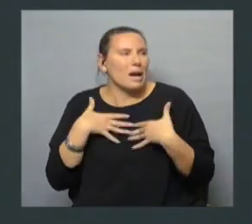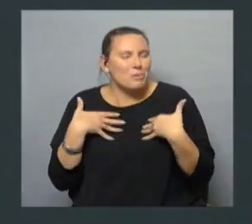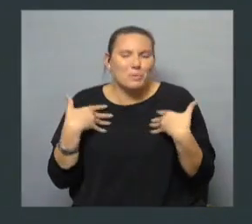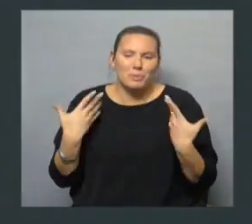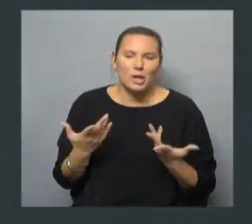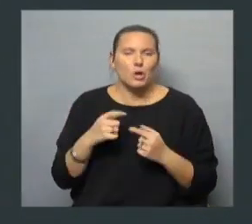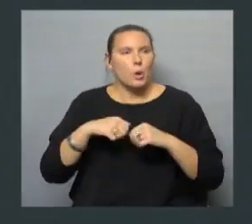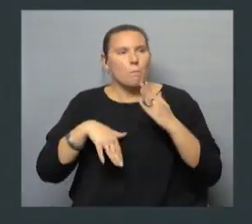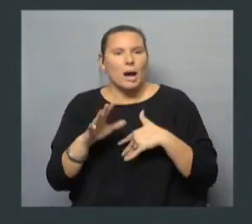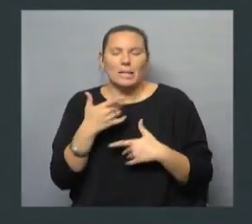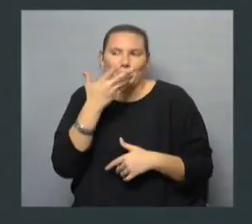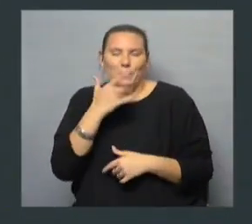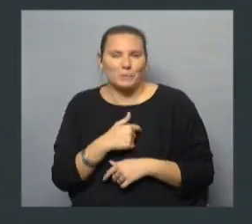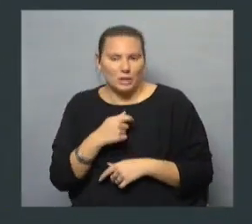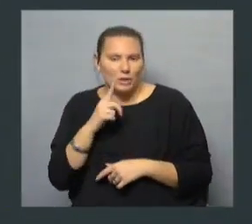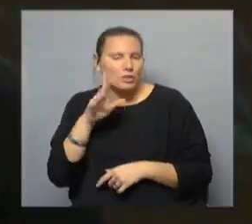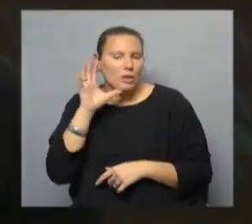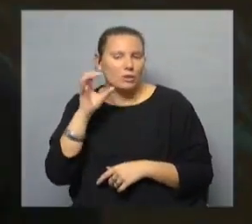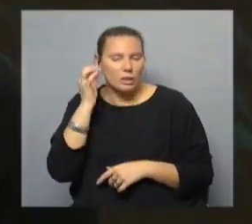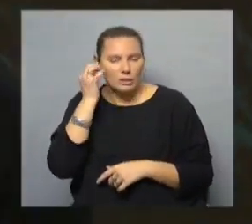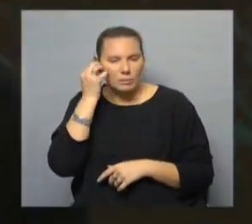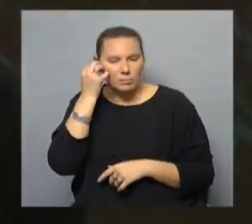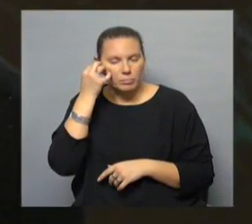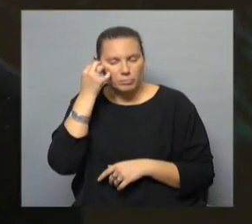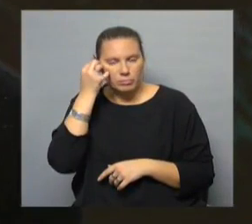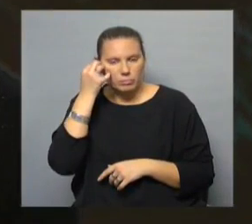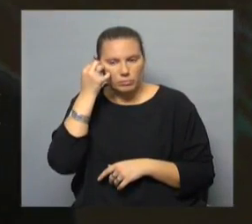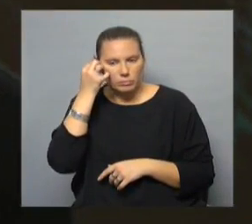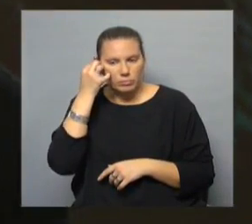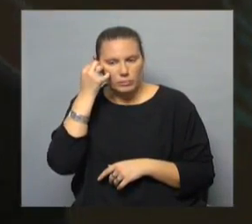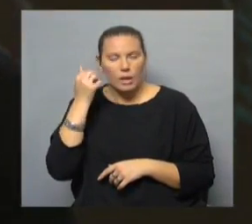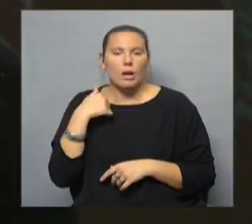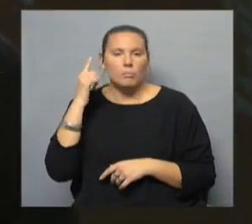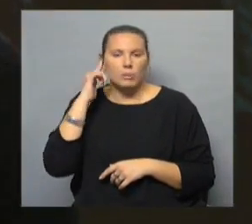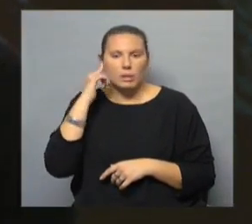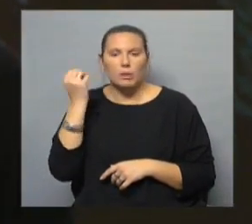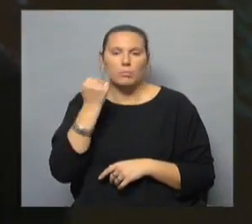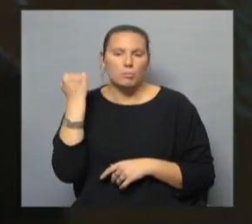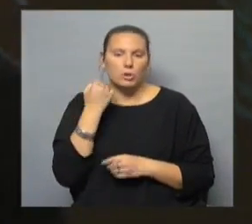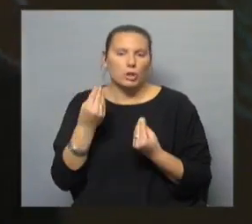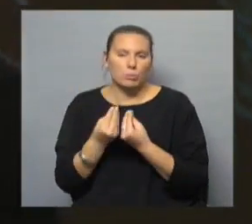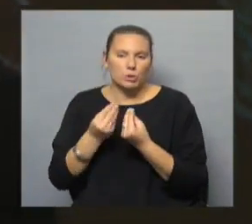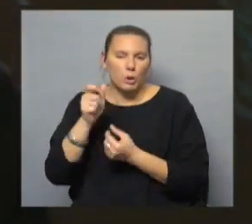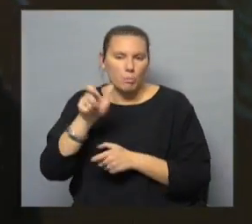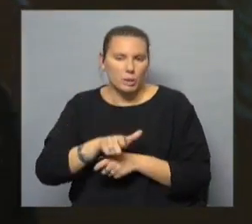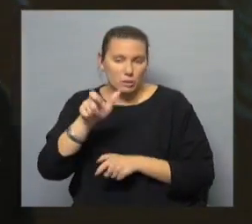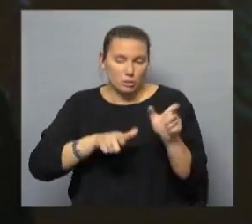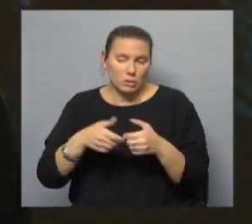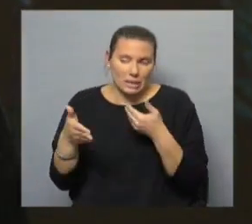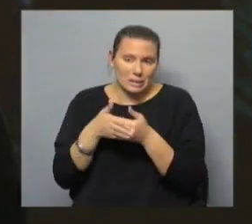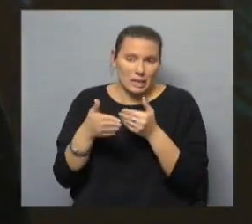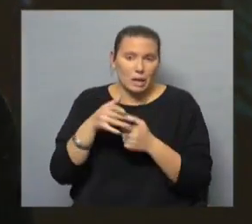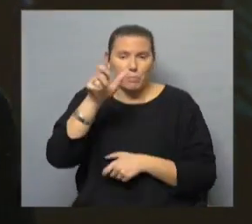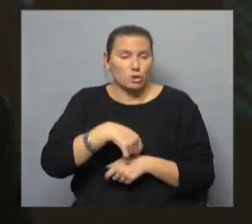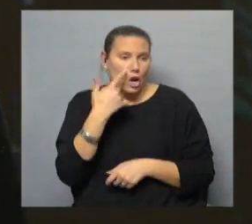o te impactaron o que más te gusta recordar? Y a mí me importa pila la gente que tengo cerca también. Digamos, es divino la gente desconocida